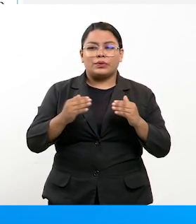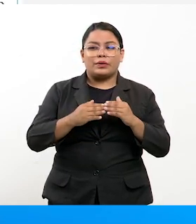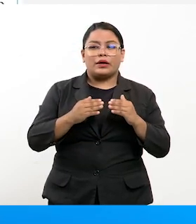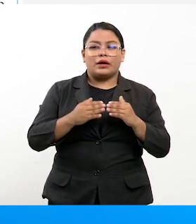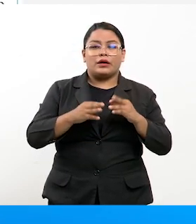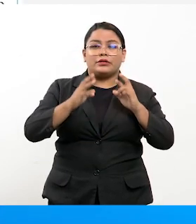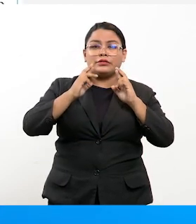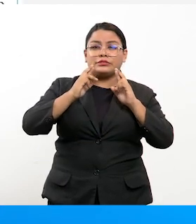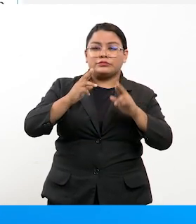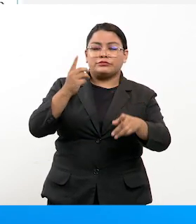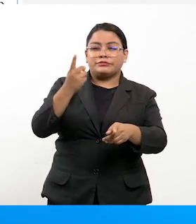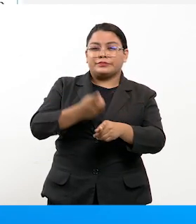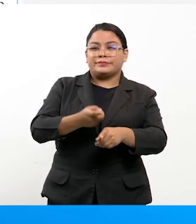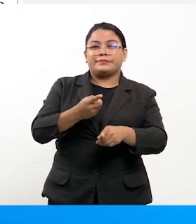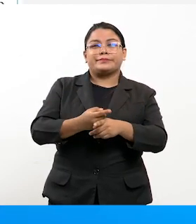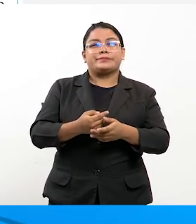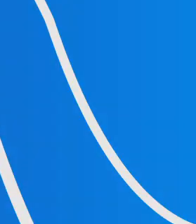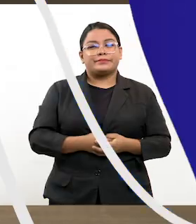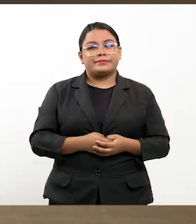la respuesta correcta.